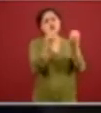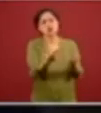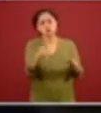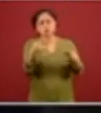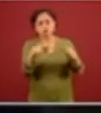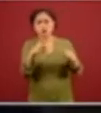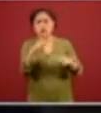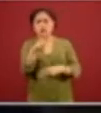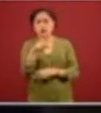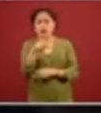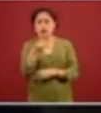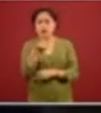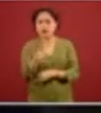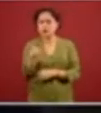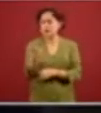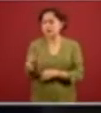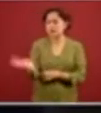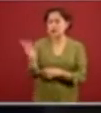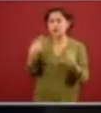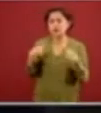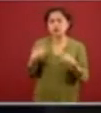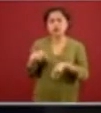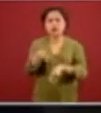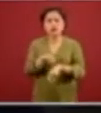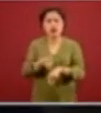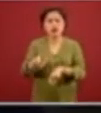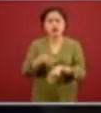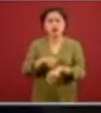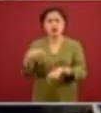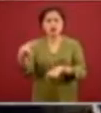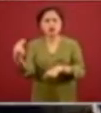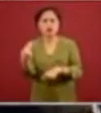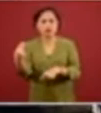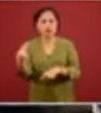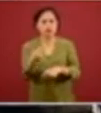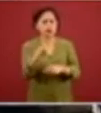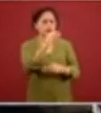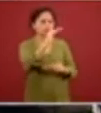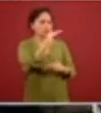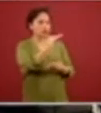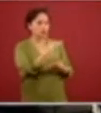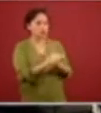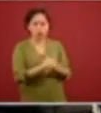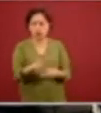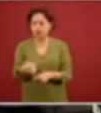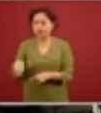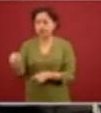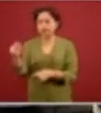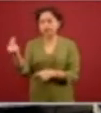requiriendo diario. ¿Cuánto tiempo? Lo que sea necesario. La siguiente, por favor.